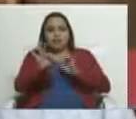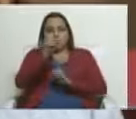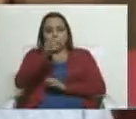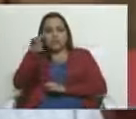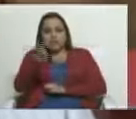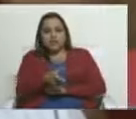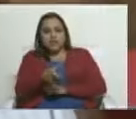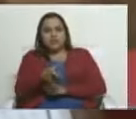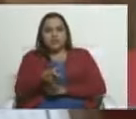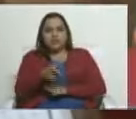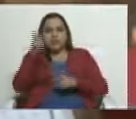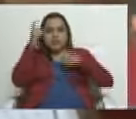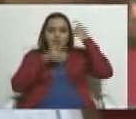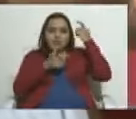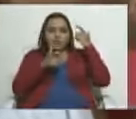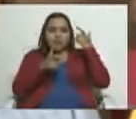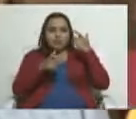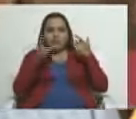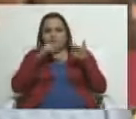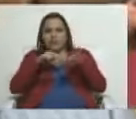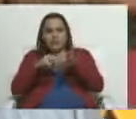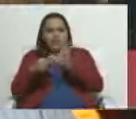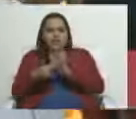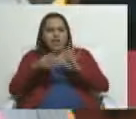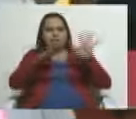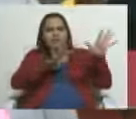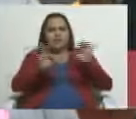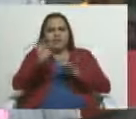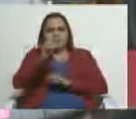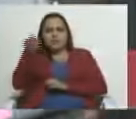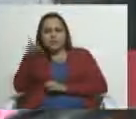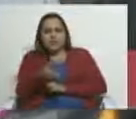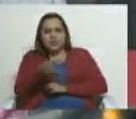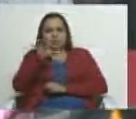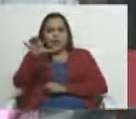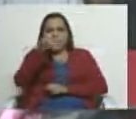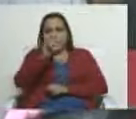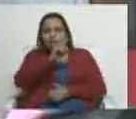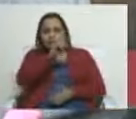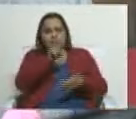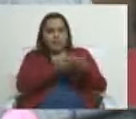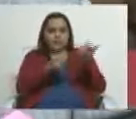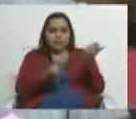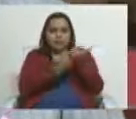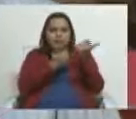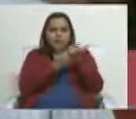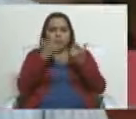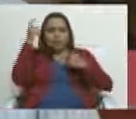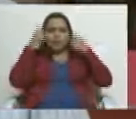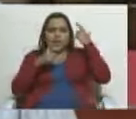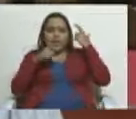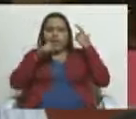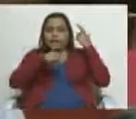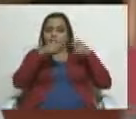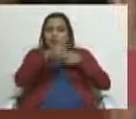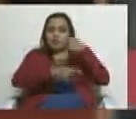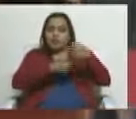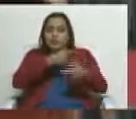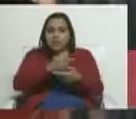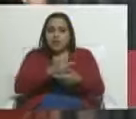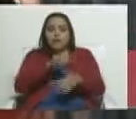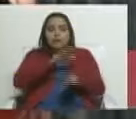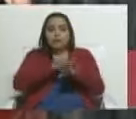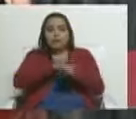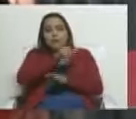no significa que el 93% del país es totalmente chavista. Estas son las cosas que, por la gente dejar de